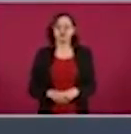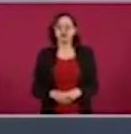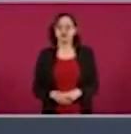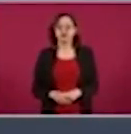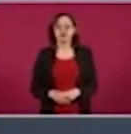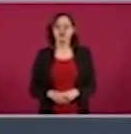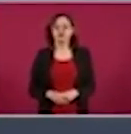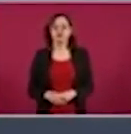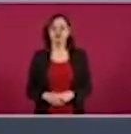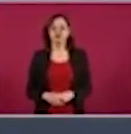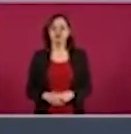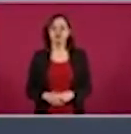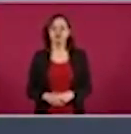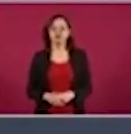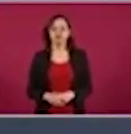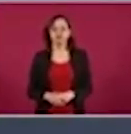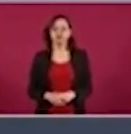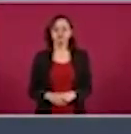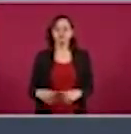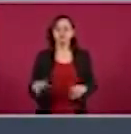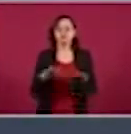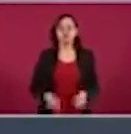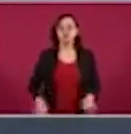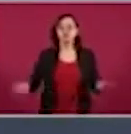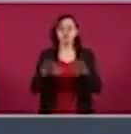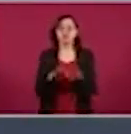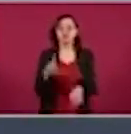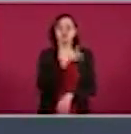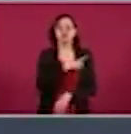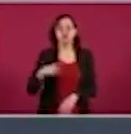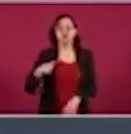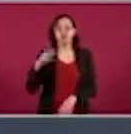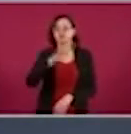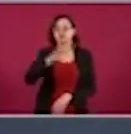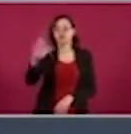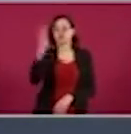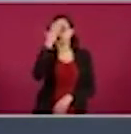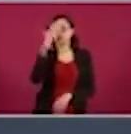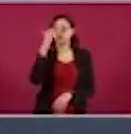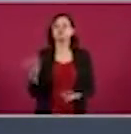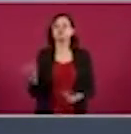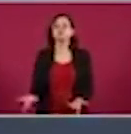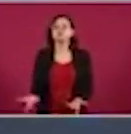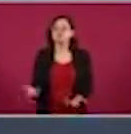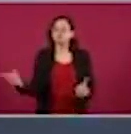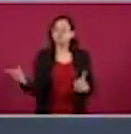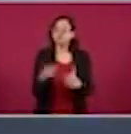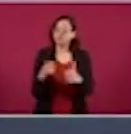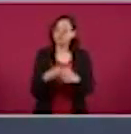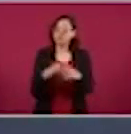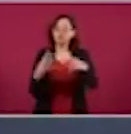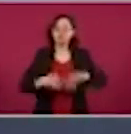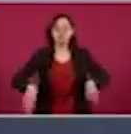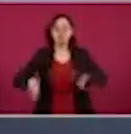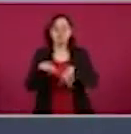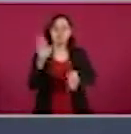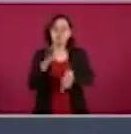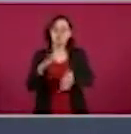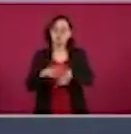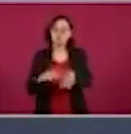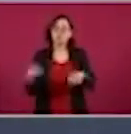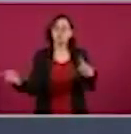concesiones mineras ni que se abran minas que pongan en riesgo el medio ambiente. Es un año de extraordinarias